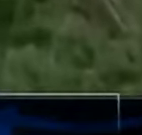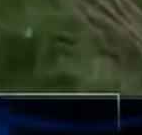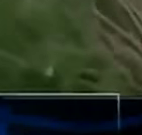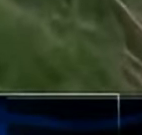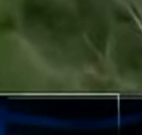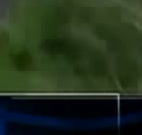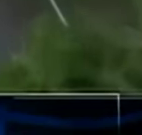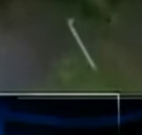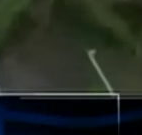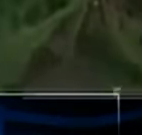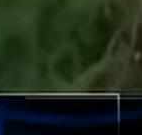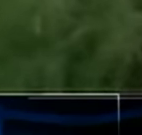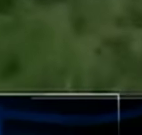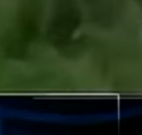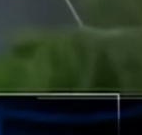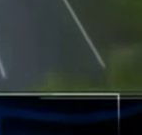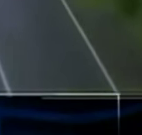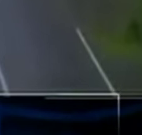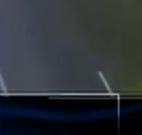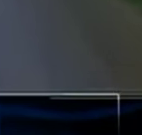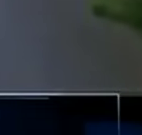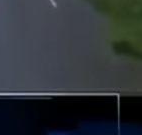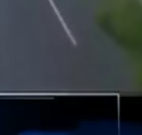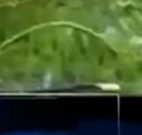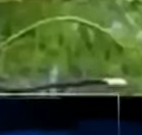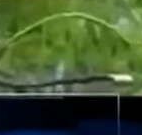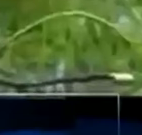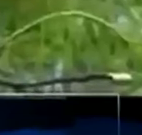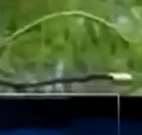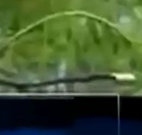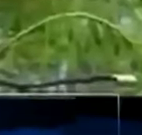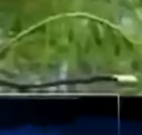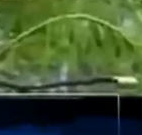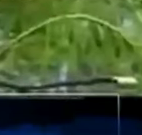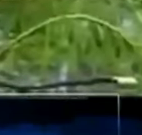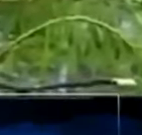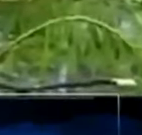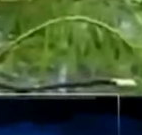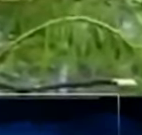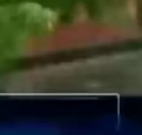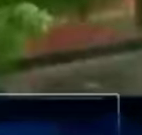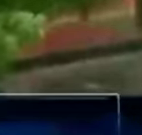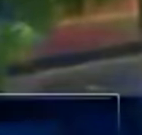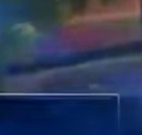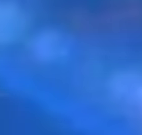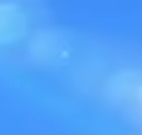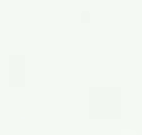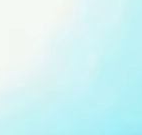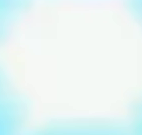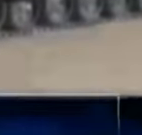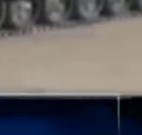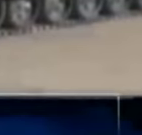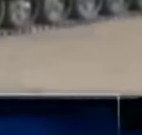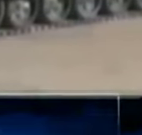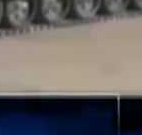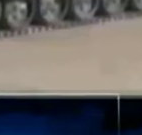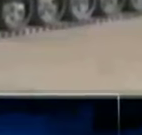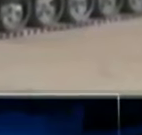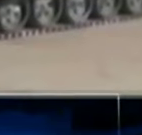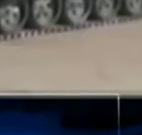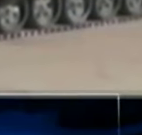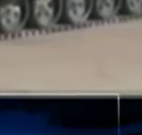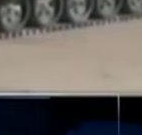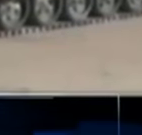lo internacional, el supertifón Meranti deja un panorama desolador en el sudeste de China.